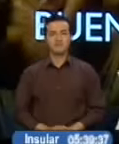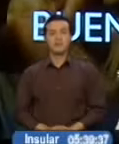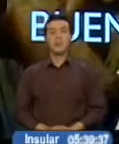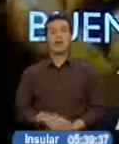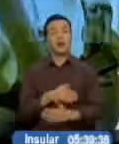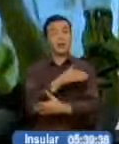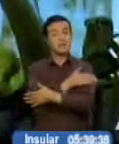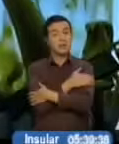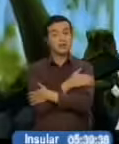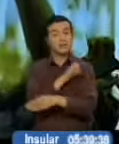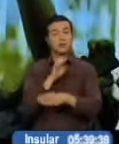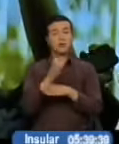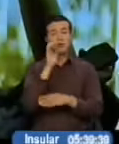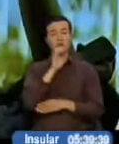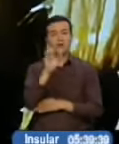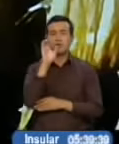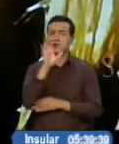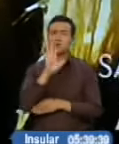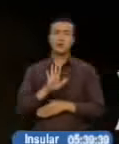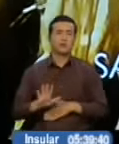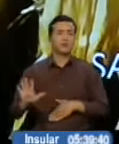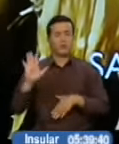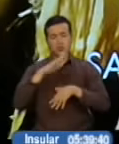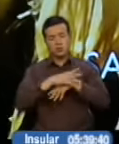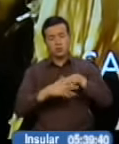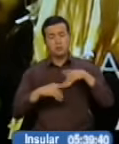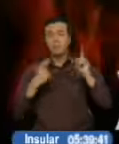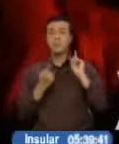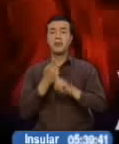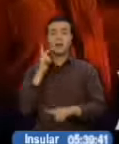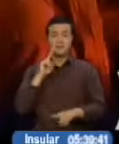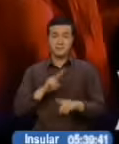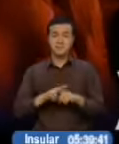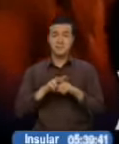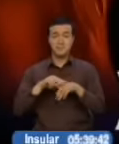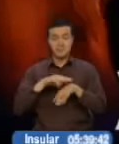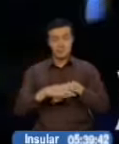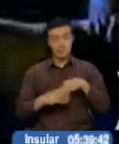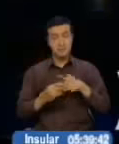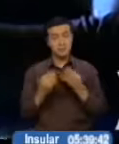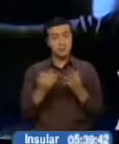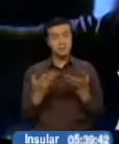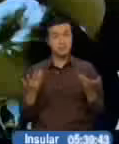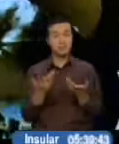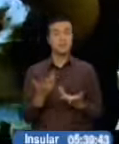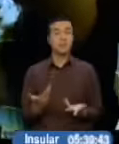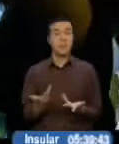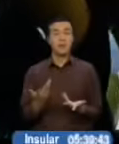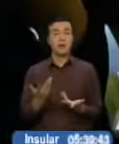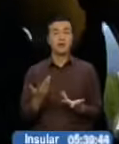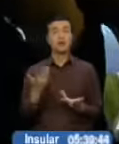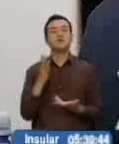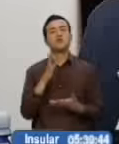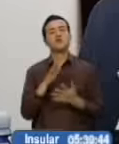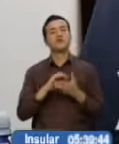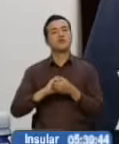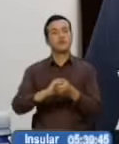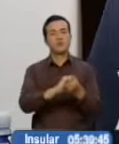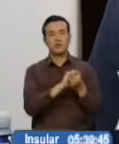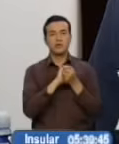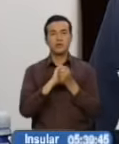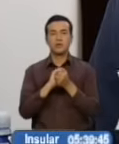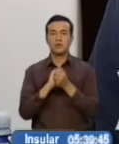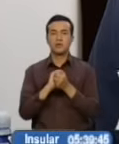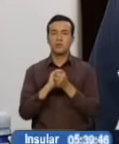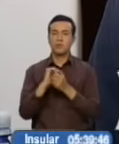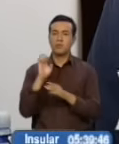Abraza Ecuador será un concierto multinacional, el primero de este tipo que se realizará en la región y fue concebido desde la solidaridad. Tenemos un